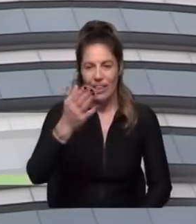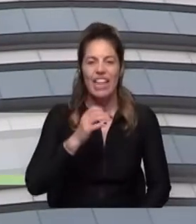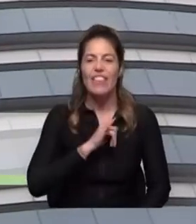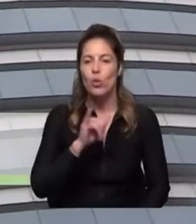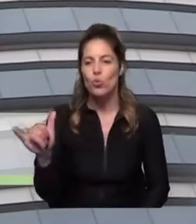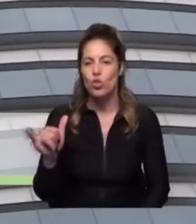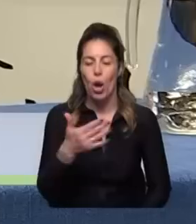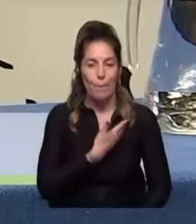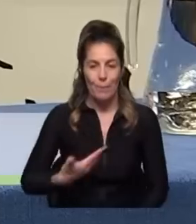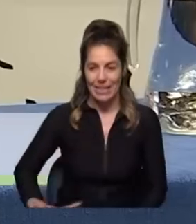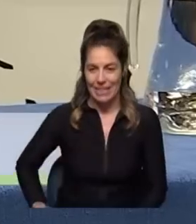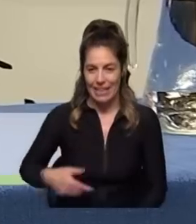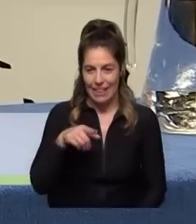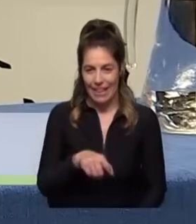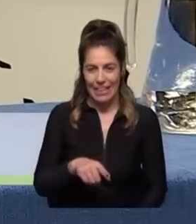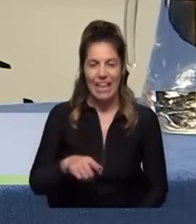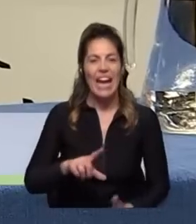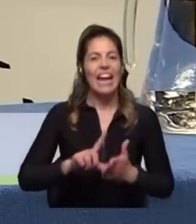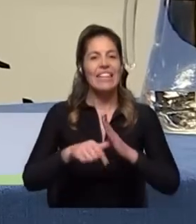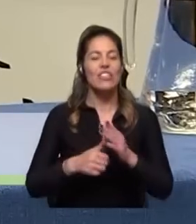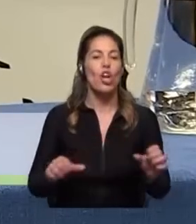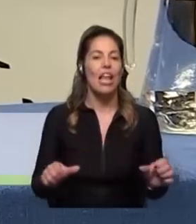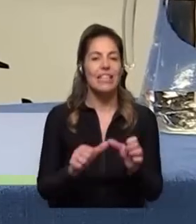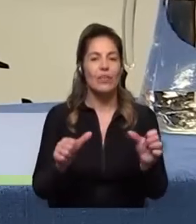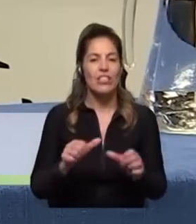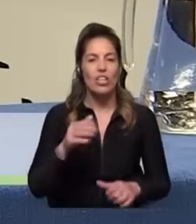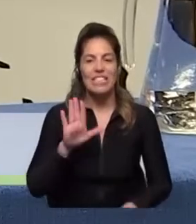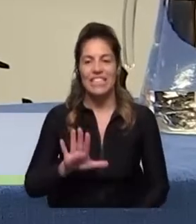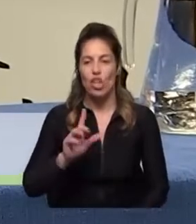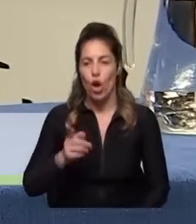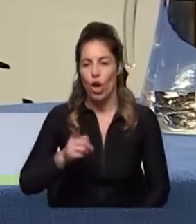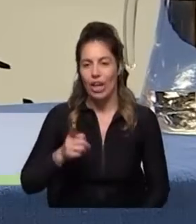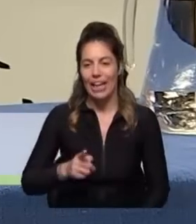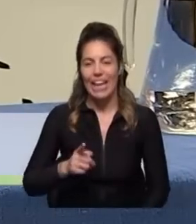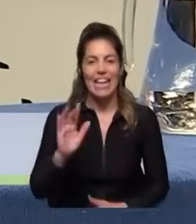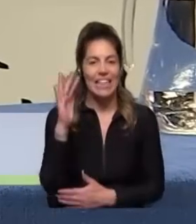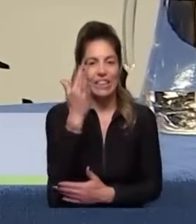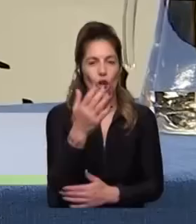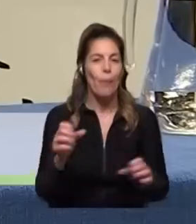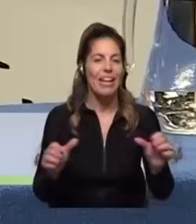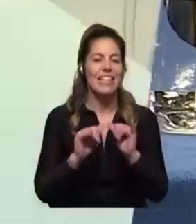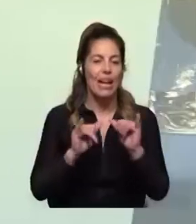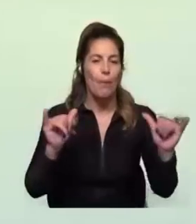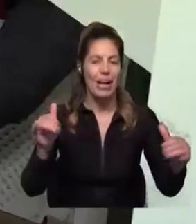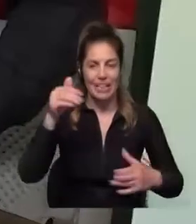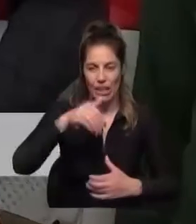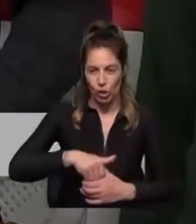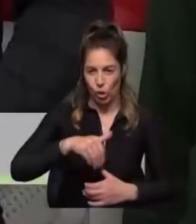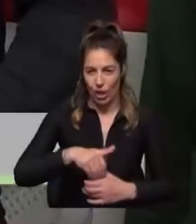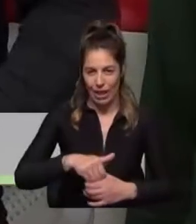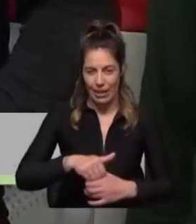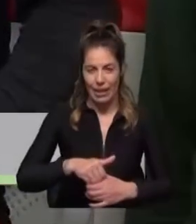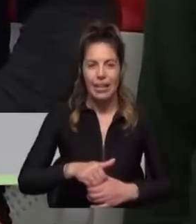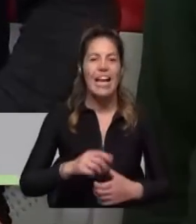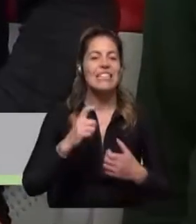del ente Gabriel gurméndez retrasó la activación del 5g en algunas localidades del interior para hacer campaña electoral el sindicato